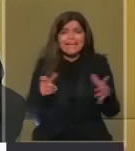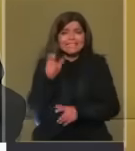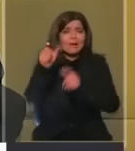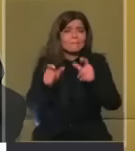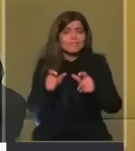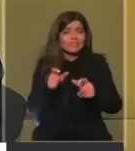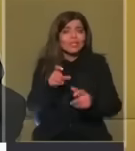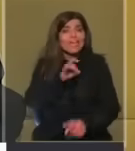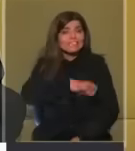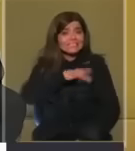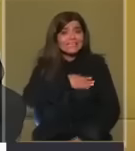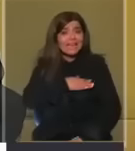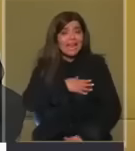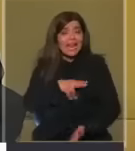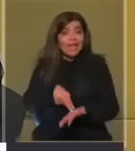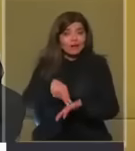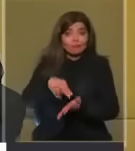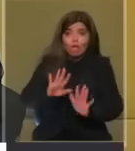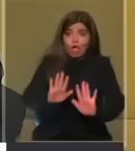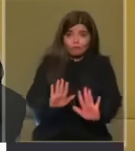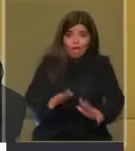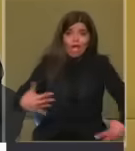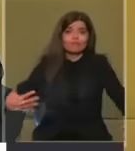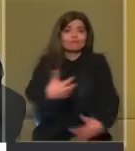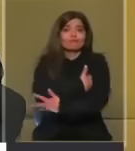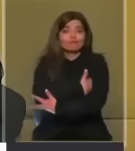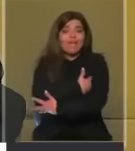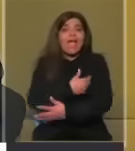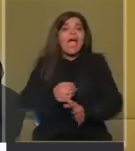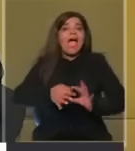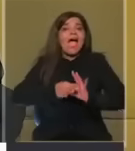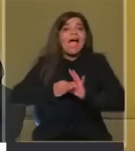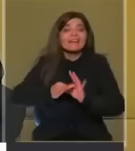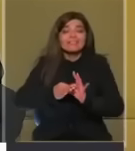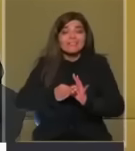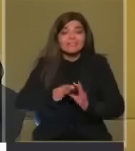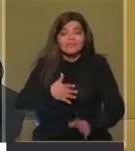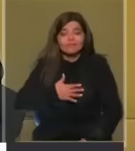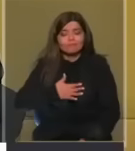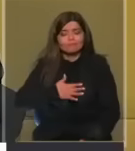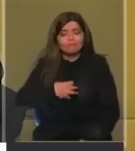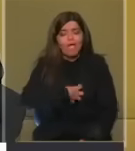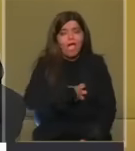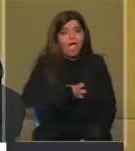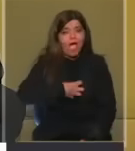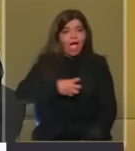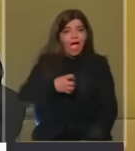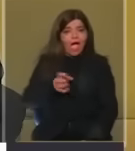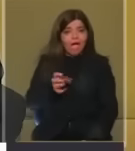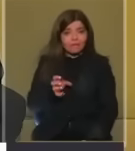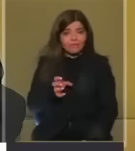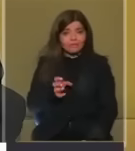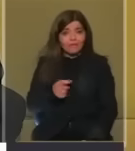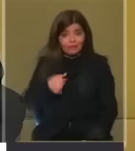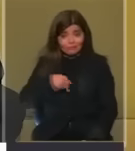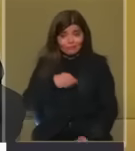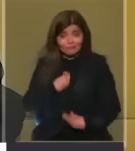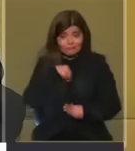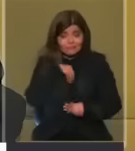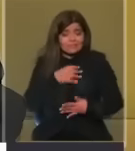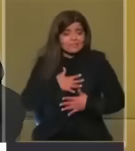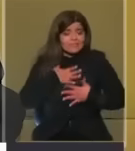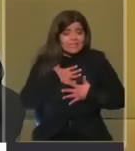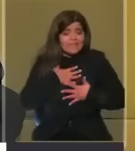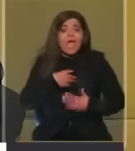abrazaba, porque eso habla de la empatía, de esa empatía que necesitábamos sentir. Oh, sí.